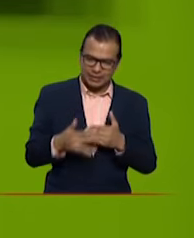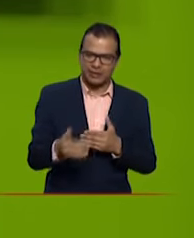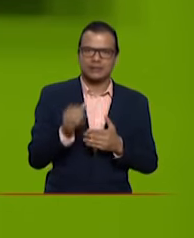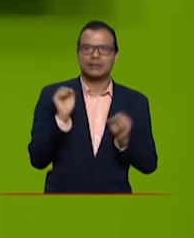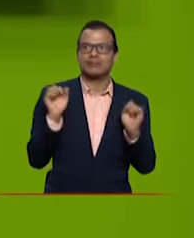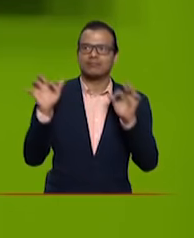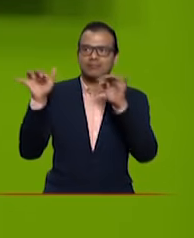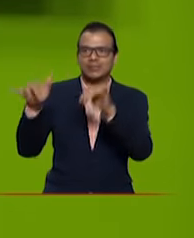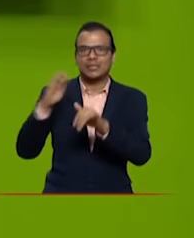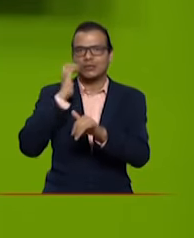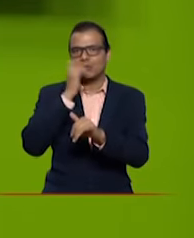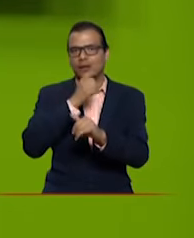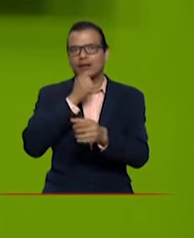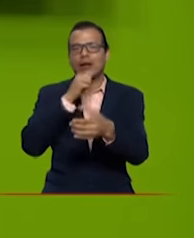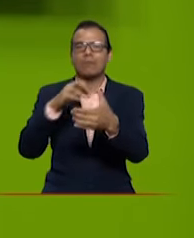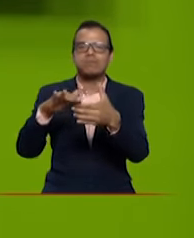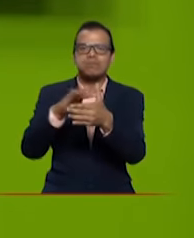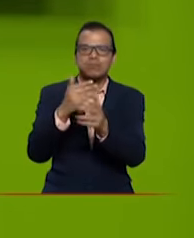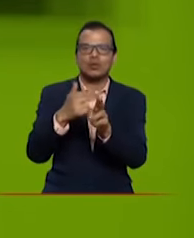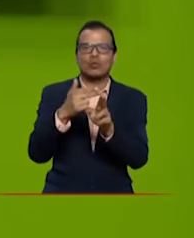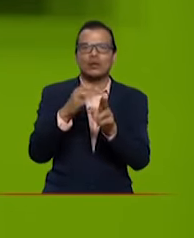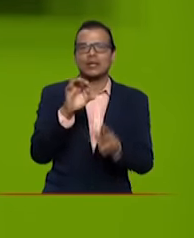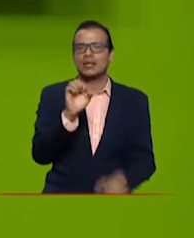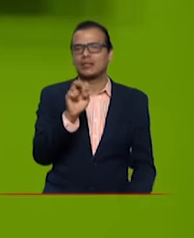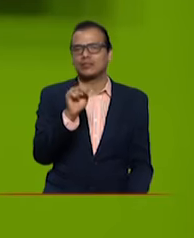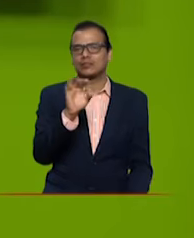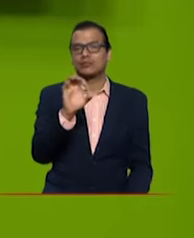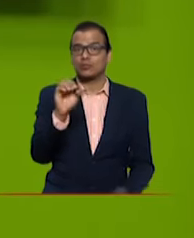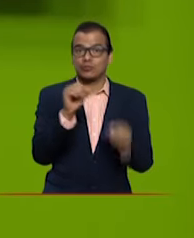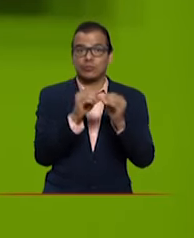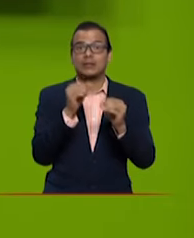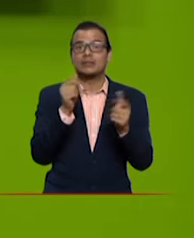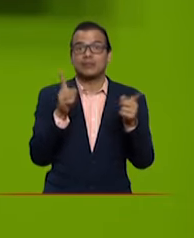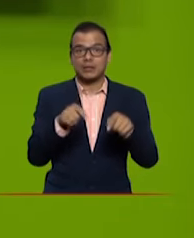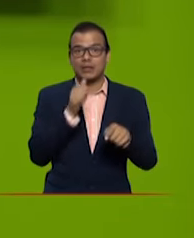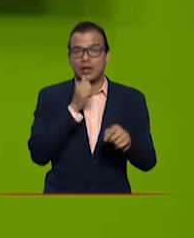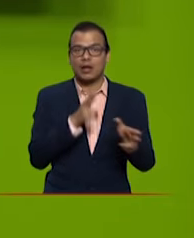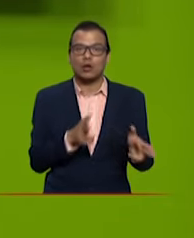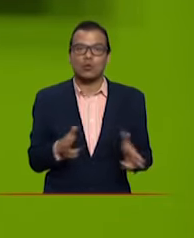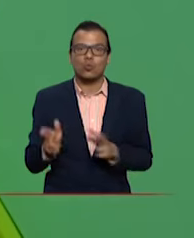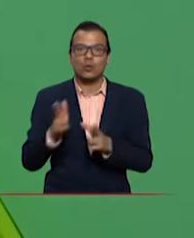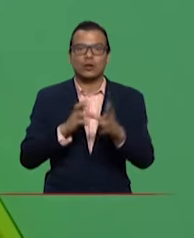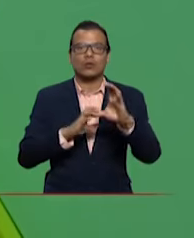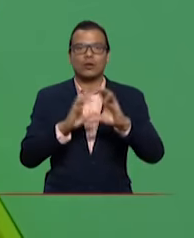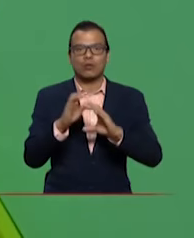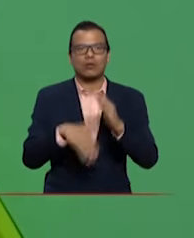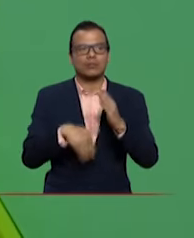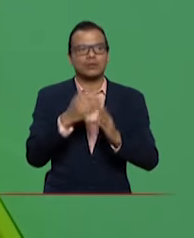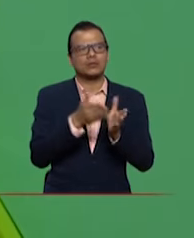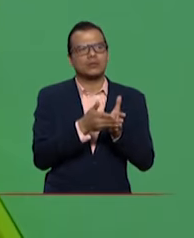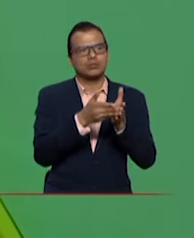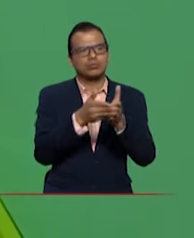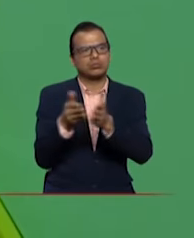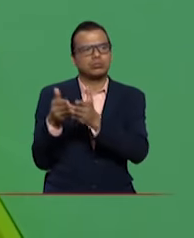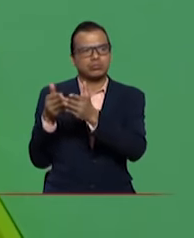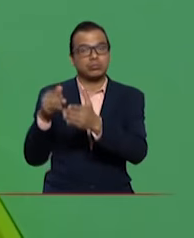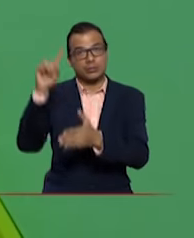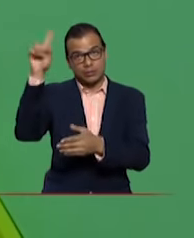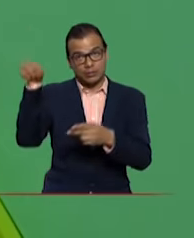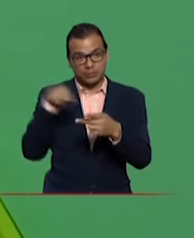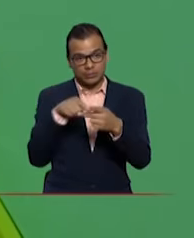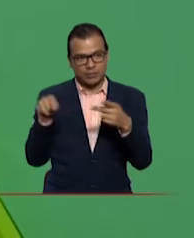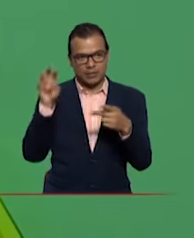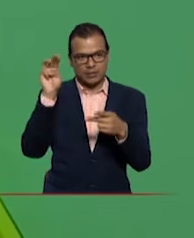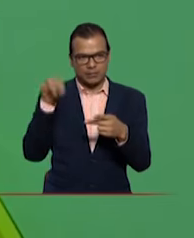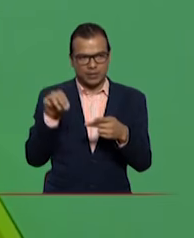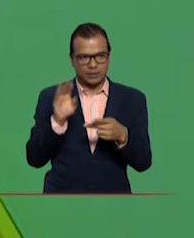no solo para nuestra laguna y los humedales, sino para que navegue nuestro río Cauca. Director, el próximo martes no tenemos informativo porque